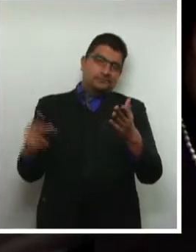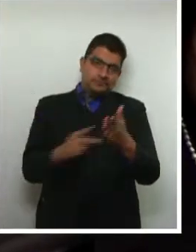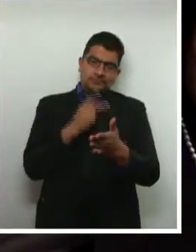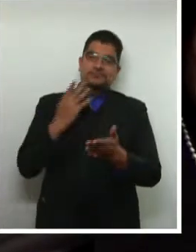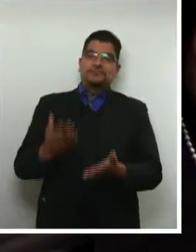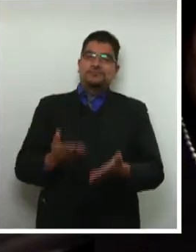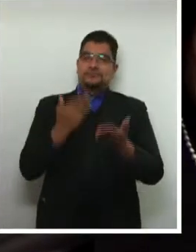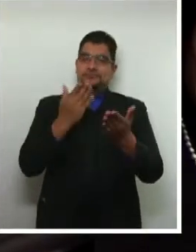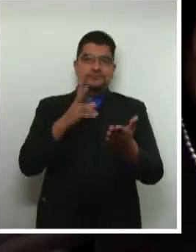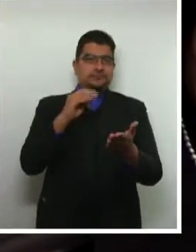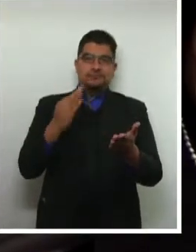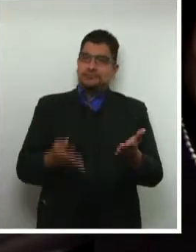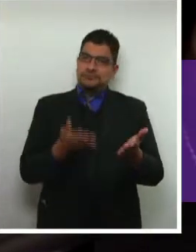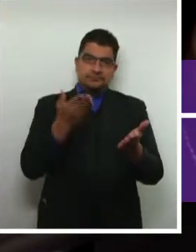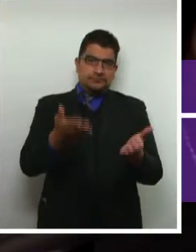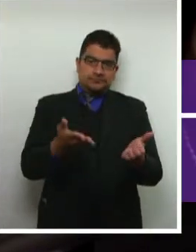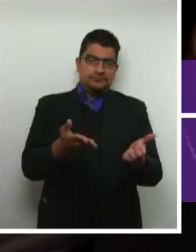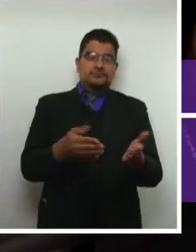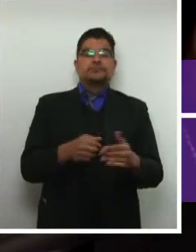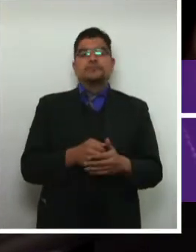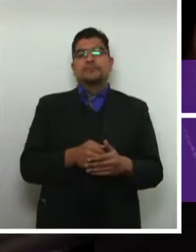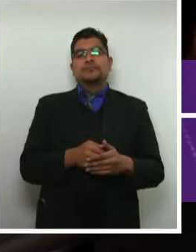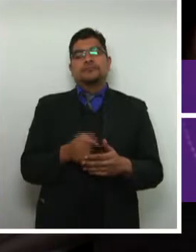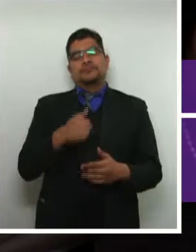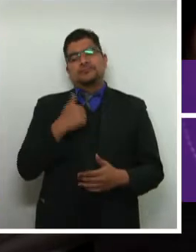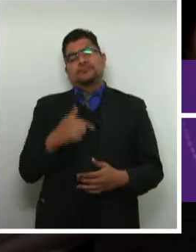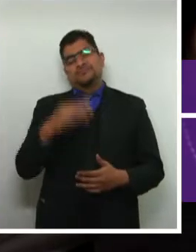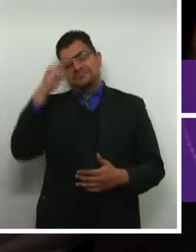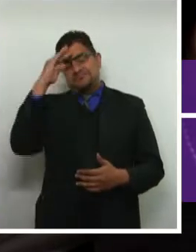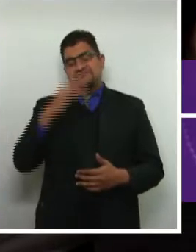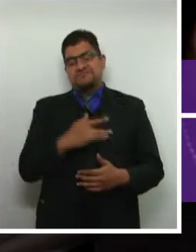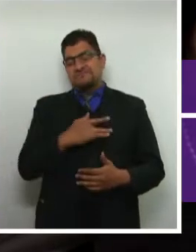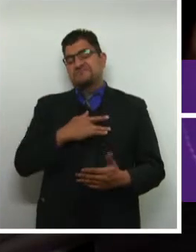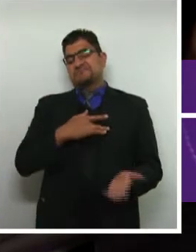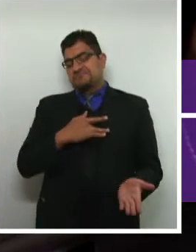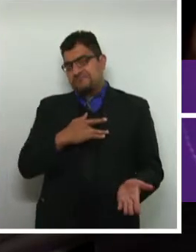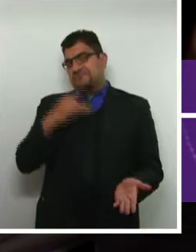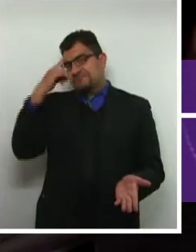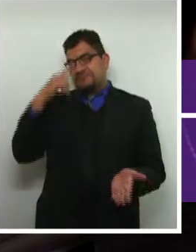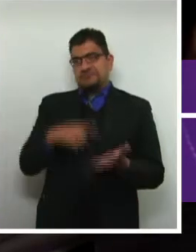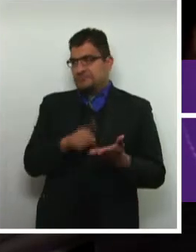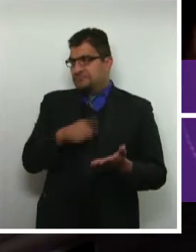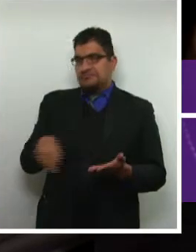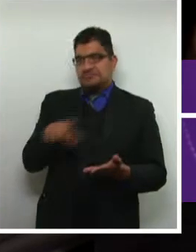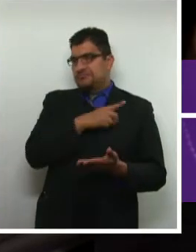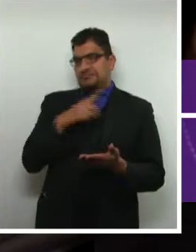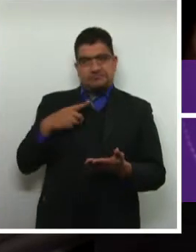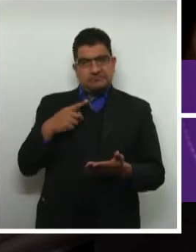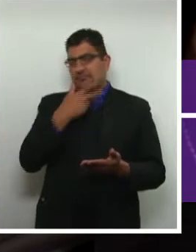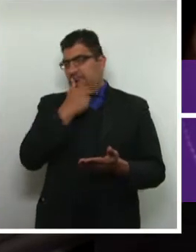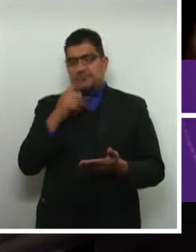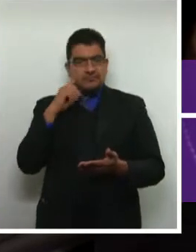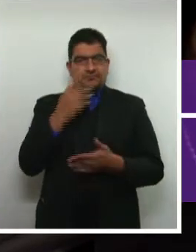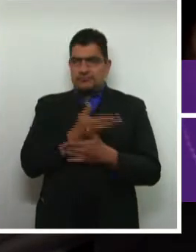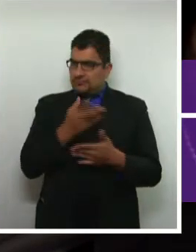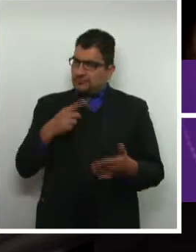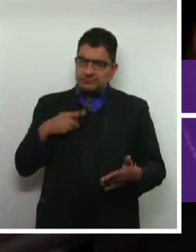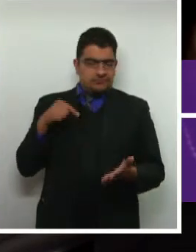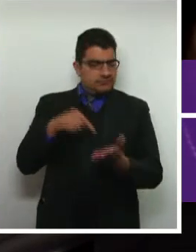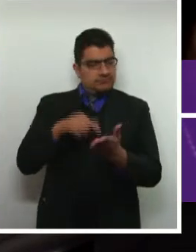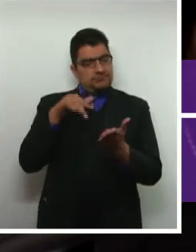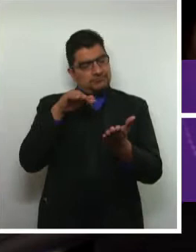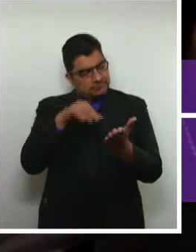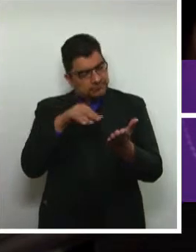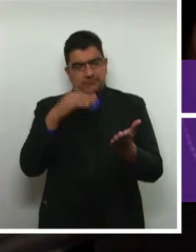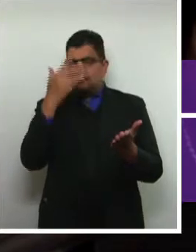en contra. Me parece, compañeras y compañeros, que tenemos que ser muy serios.